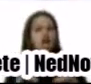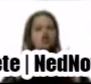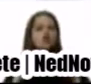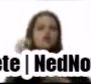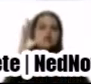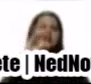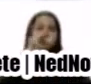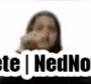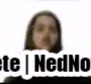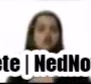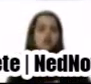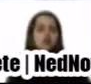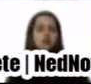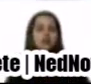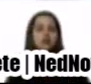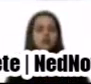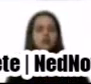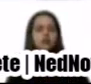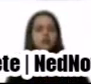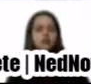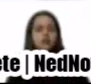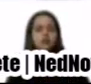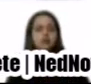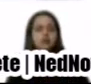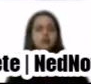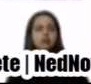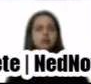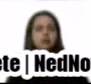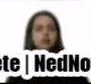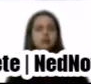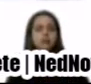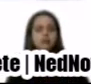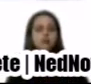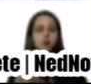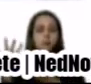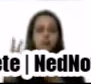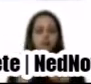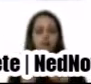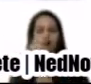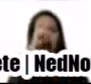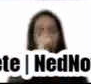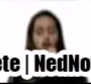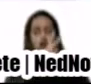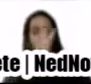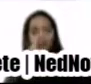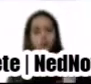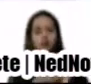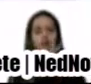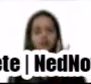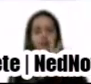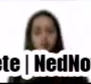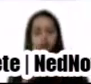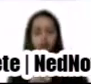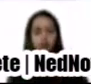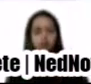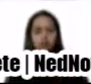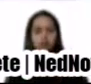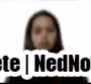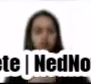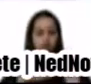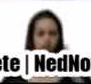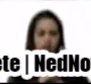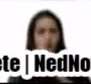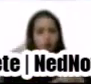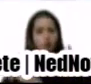denunciamos al régimen, por oprimir esos valores democráticos, por desconocer esos valores democráticos, por hacer desaparecer esos